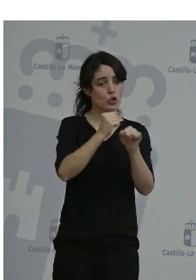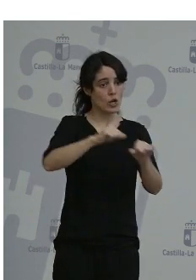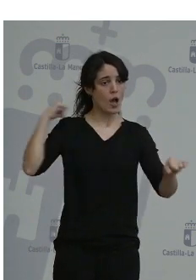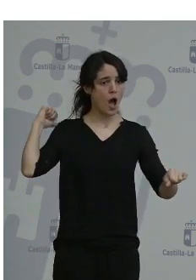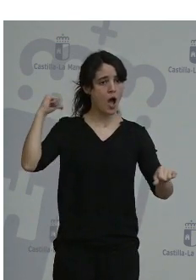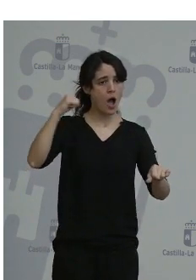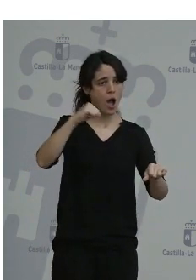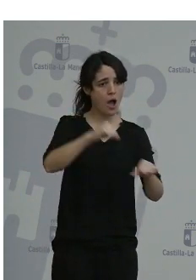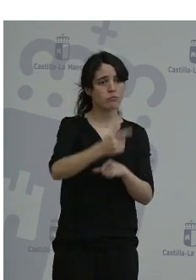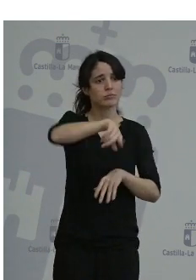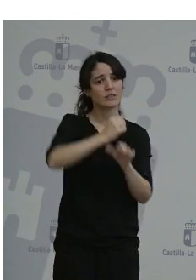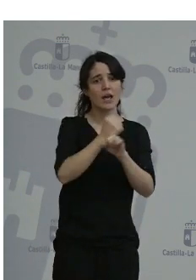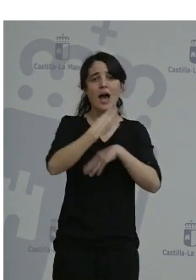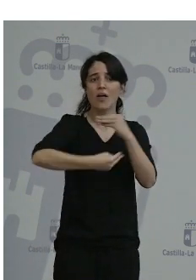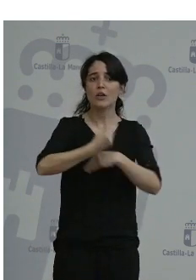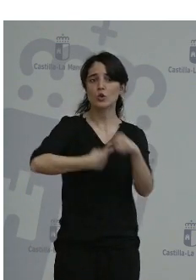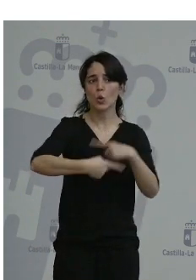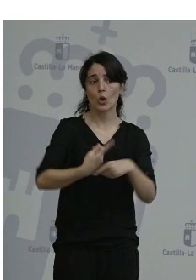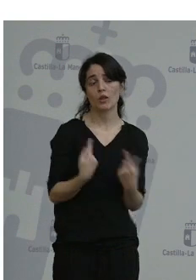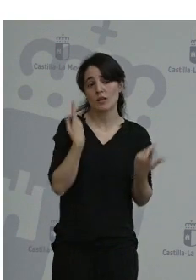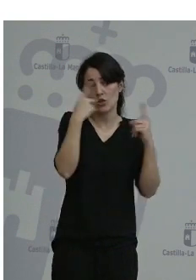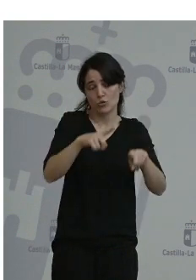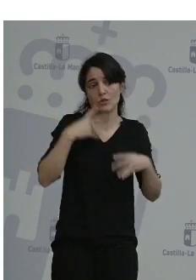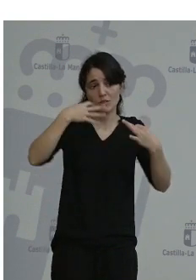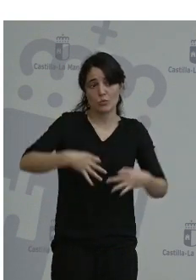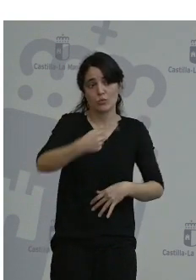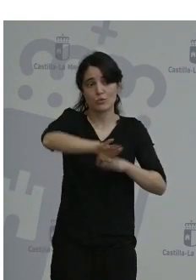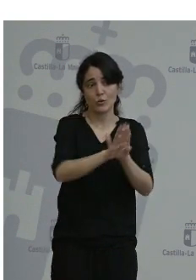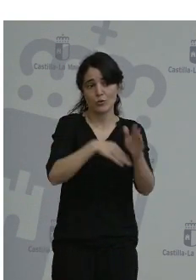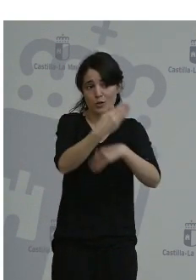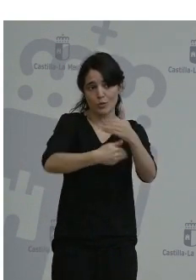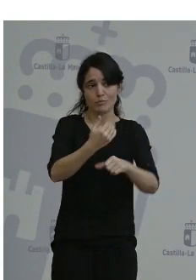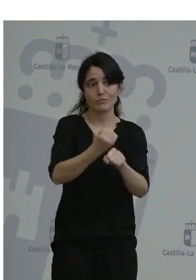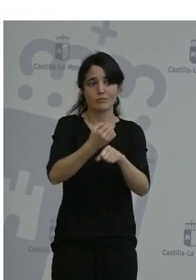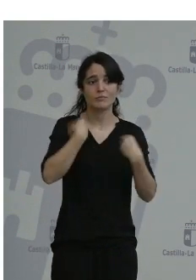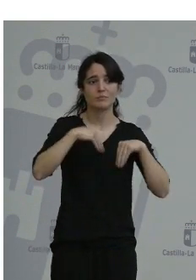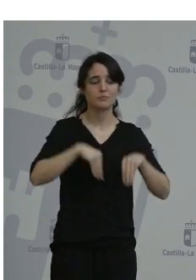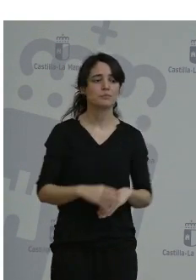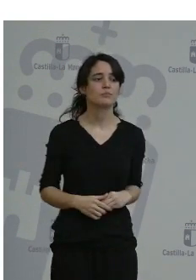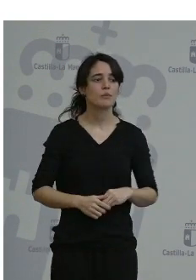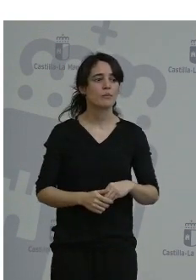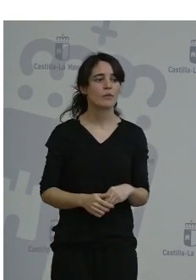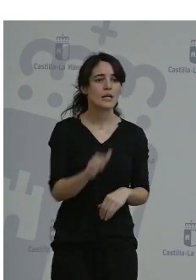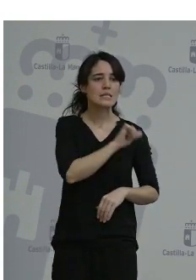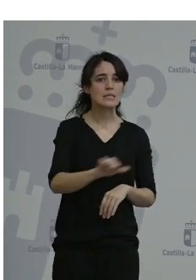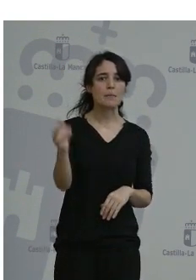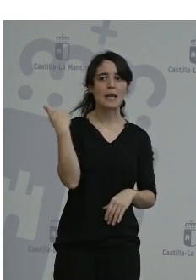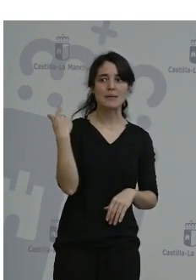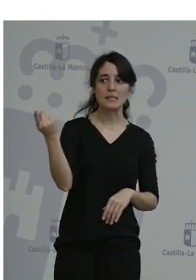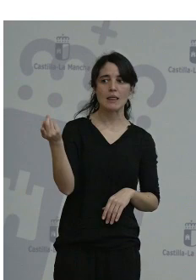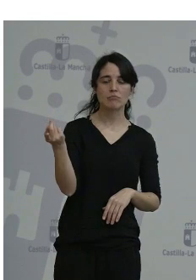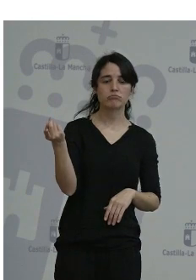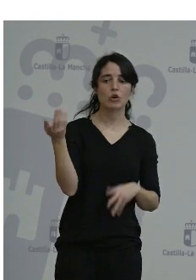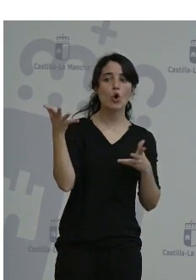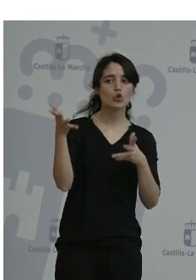hacéis día a día y el que estoy convencido que vais a seguir realizando. Mire, cuando me dijo la semana pasada el consejero